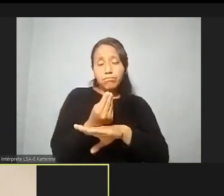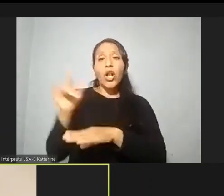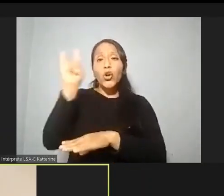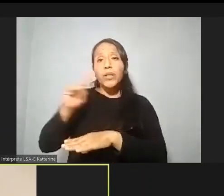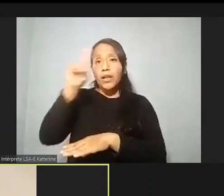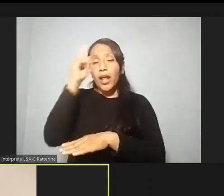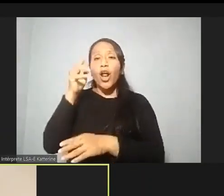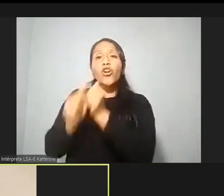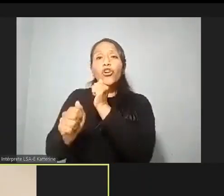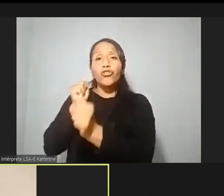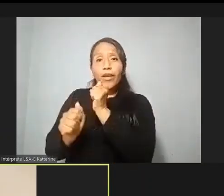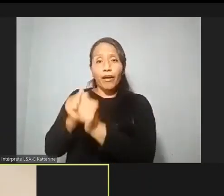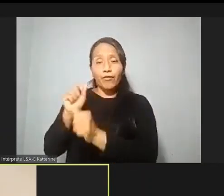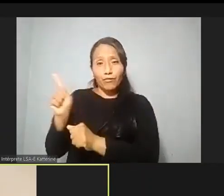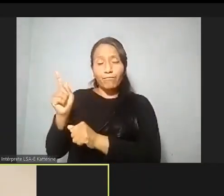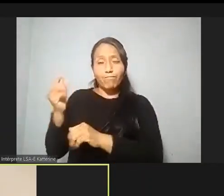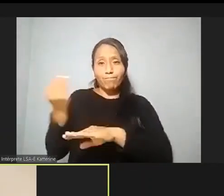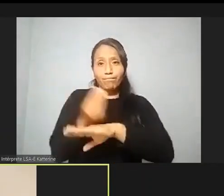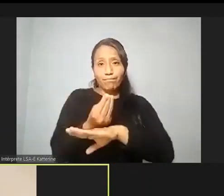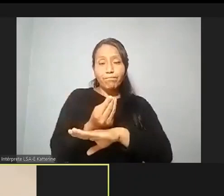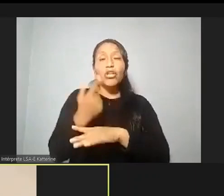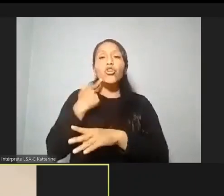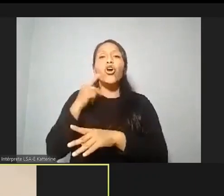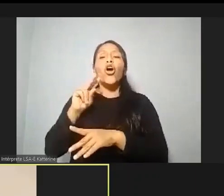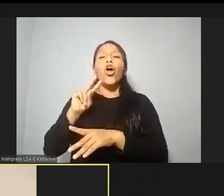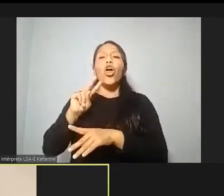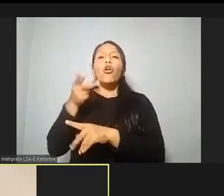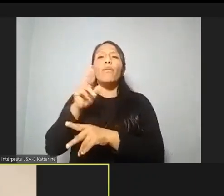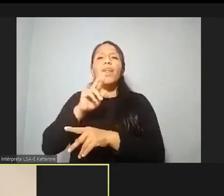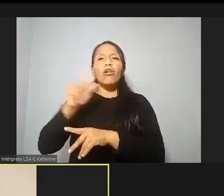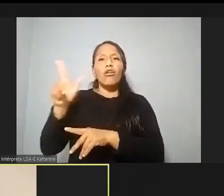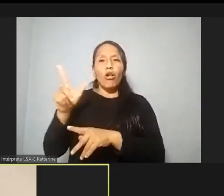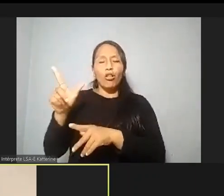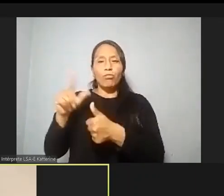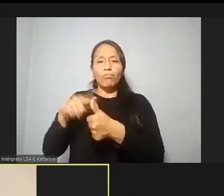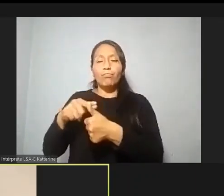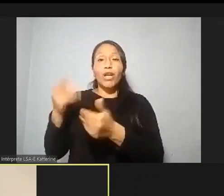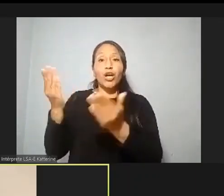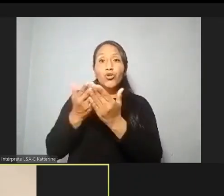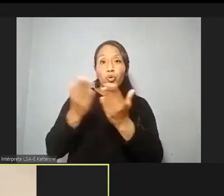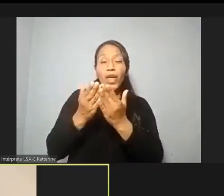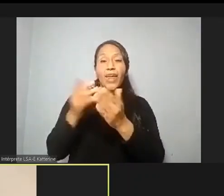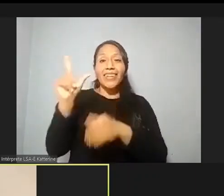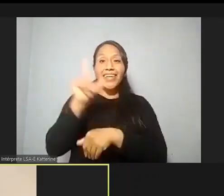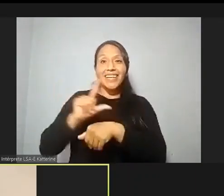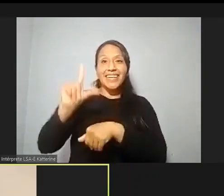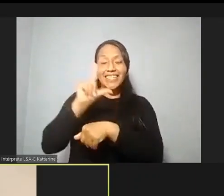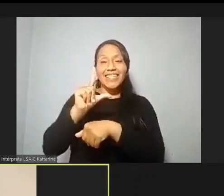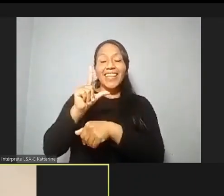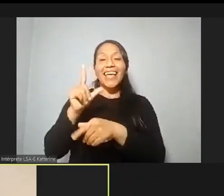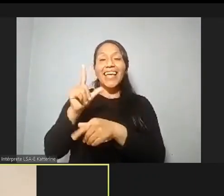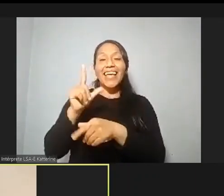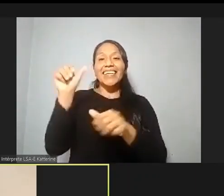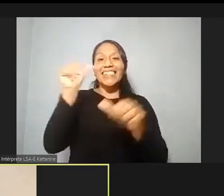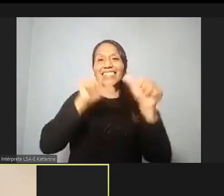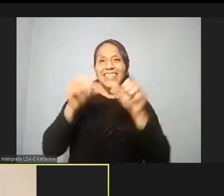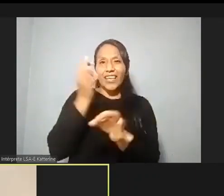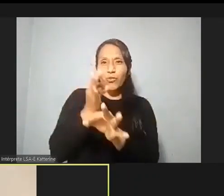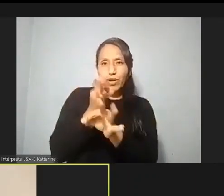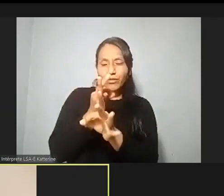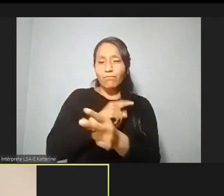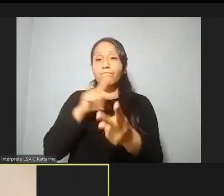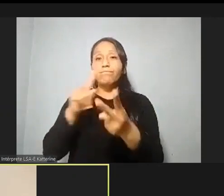Rosario, donde tengo una doble pertenencia, tanto como estudiante de la Licenciatura de Ciencias de la Educación y